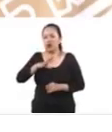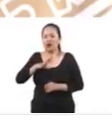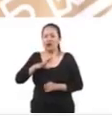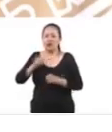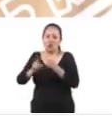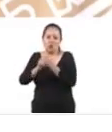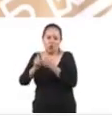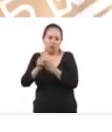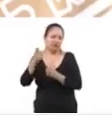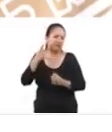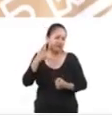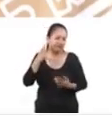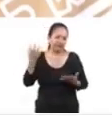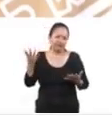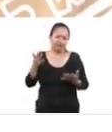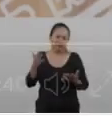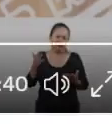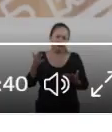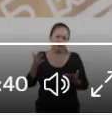además, imagínense.